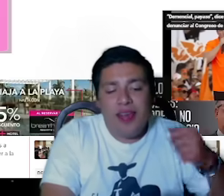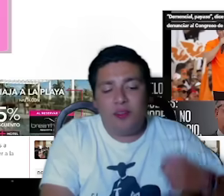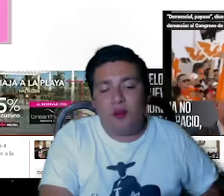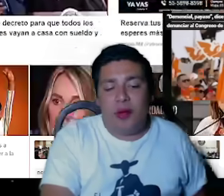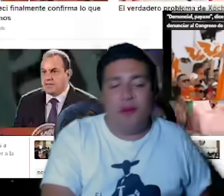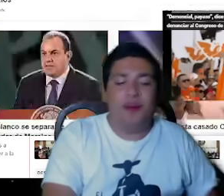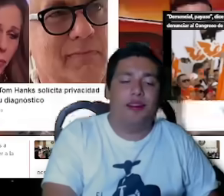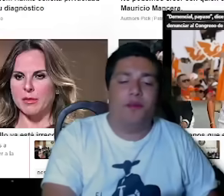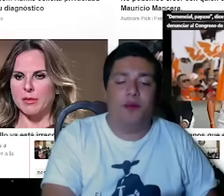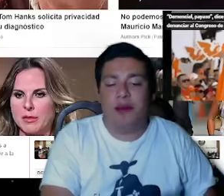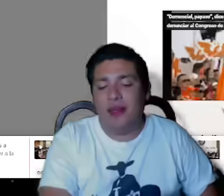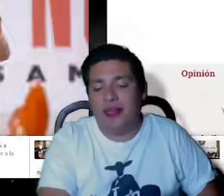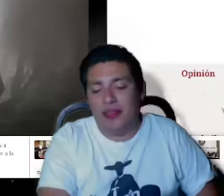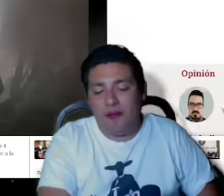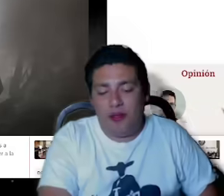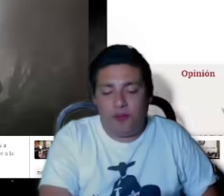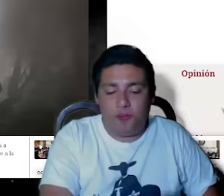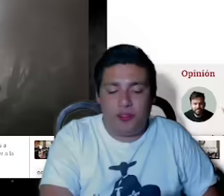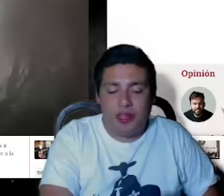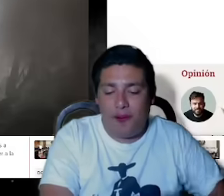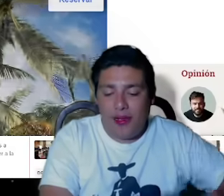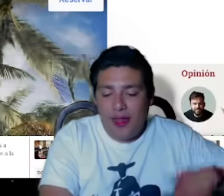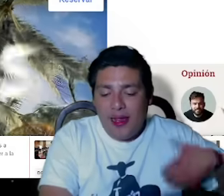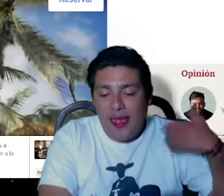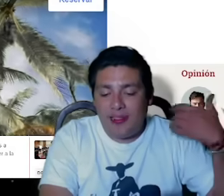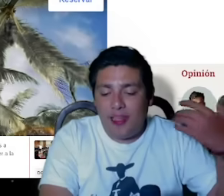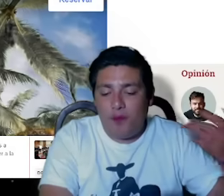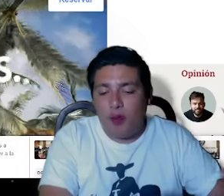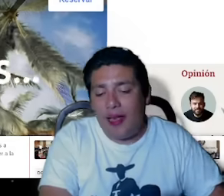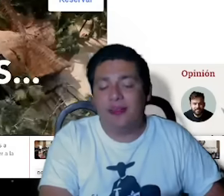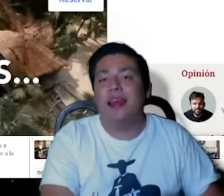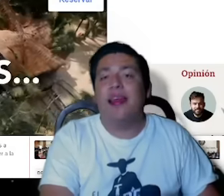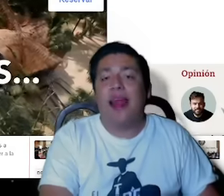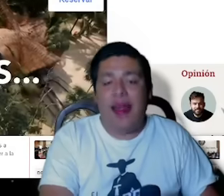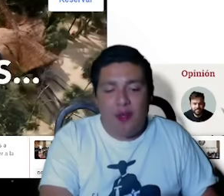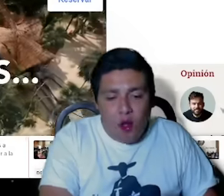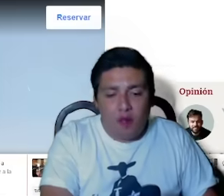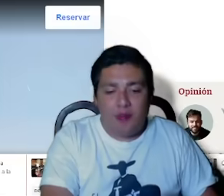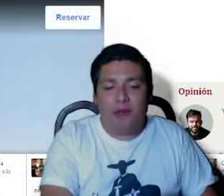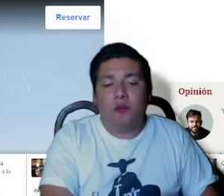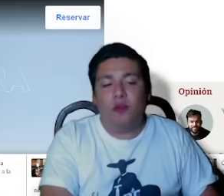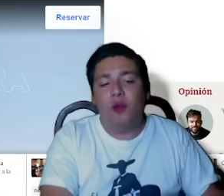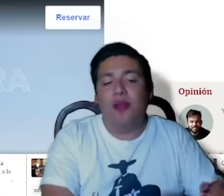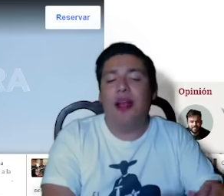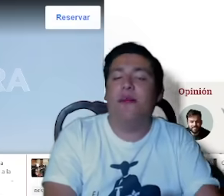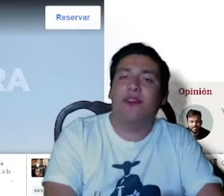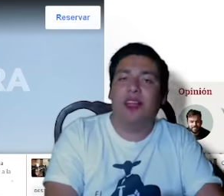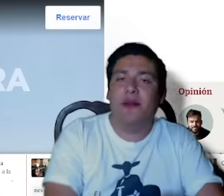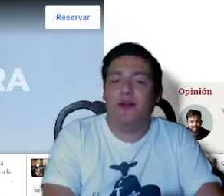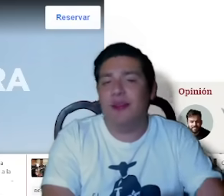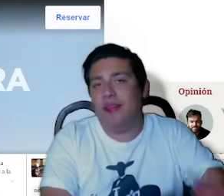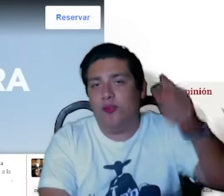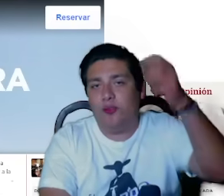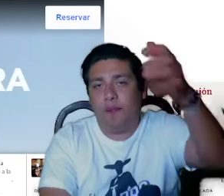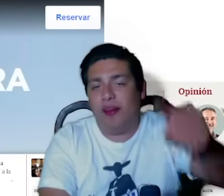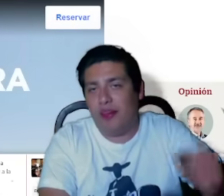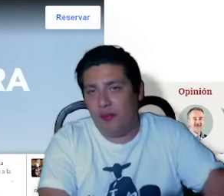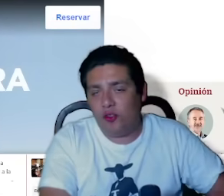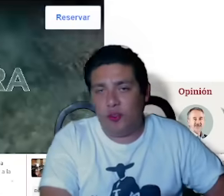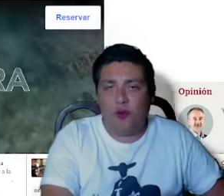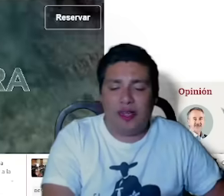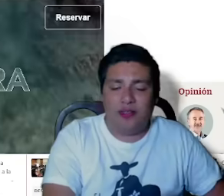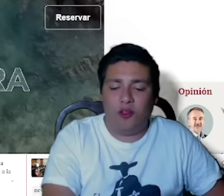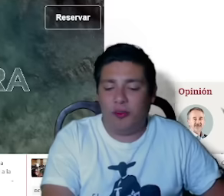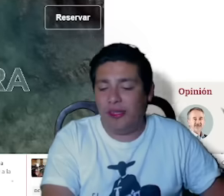tribalizar. Y esto, obviamente, pues amigas y amigos, pues abre ese boquete enorme donde lamentablemente los